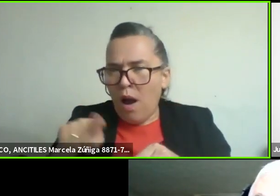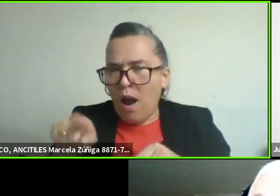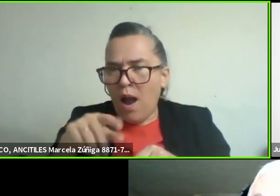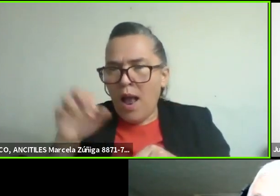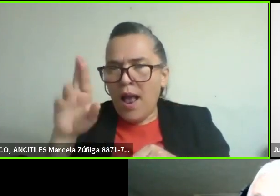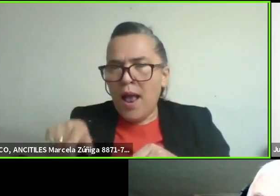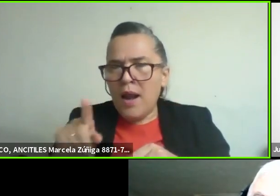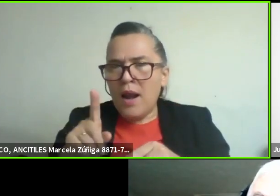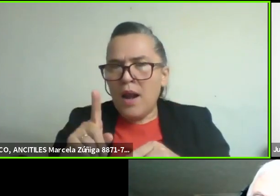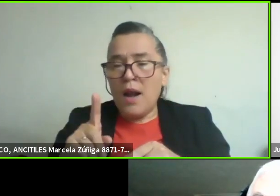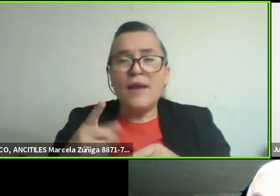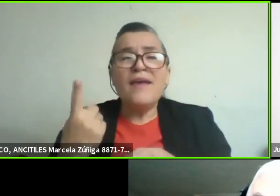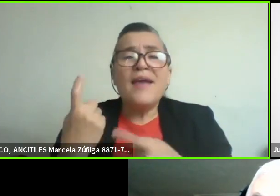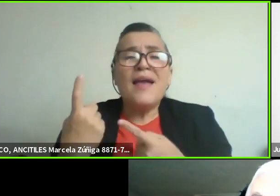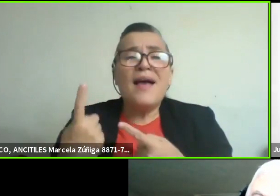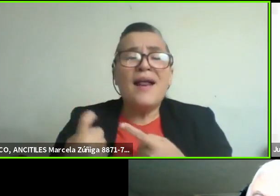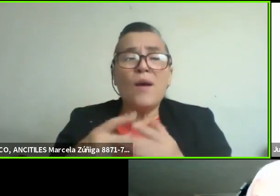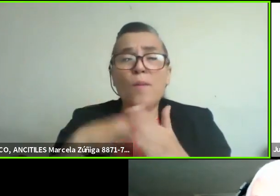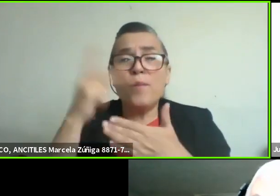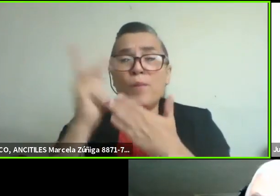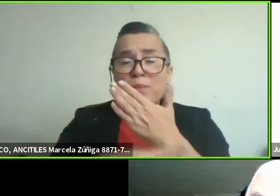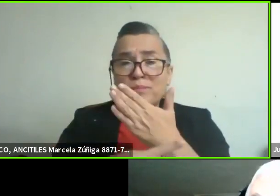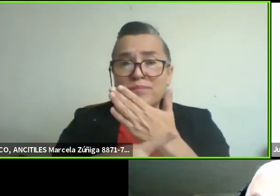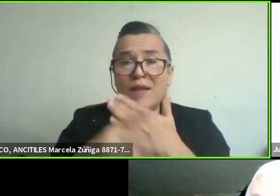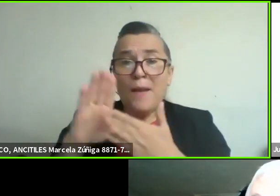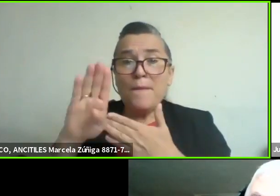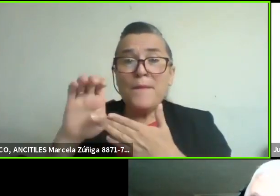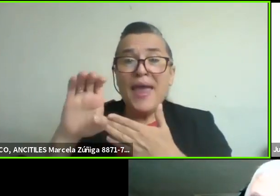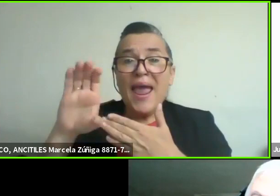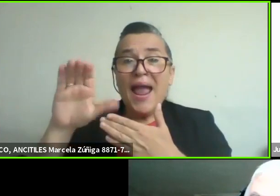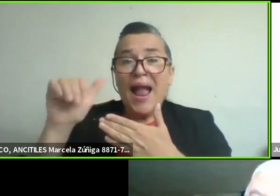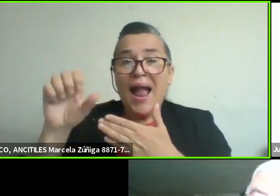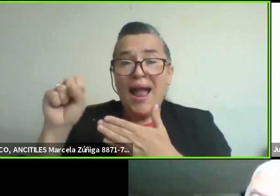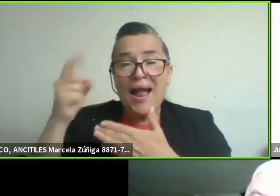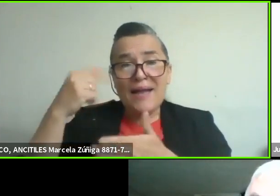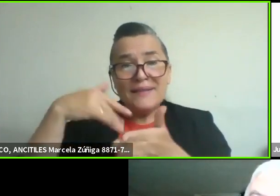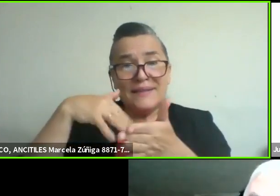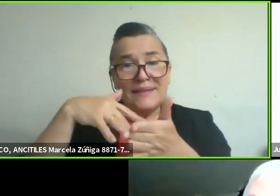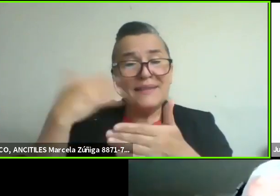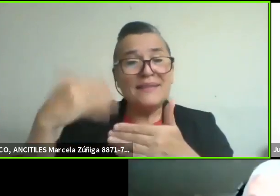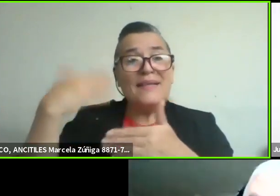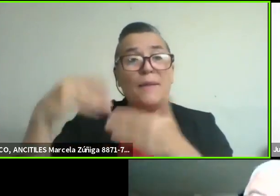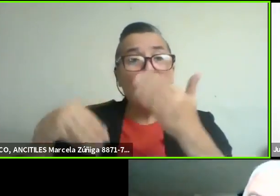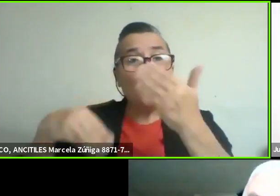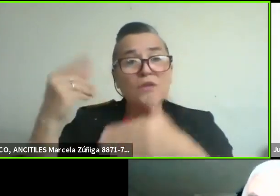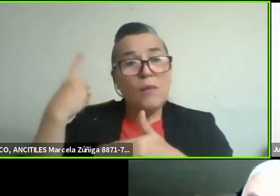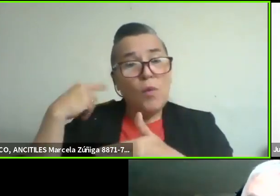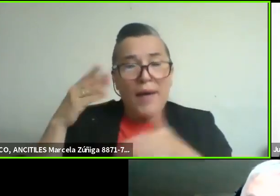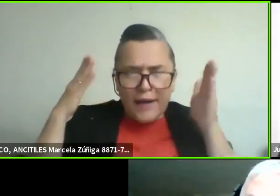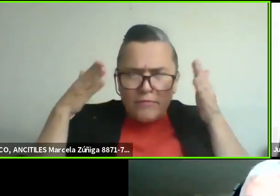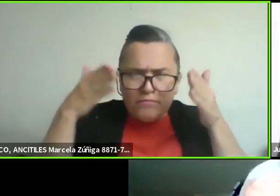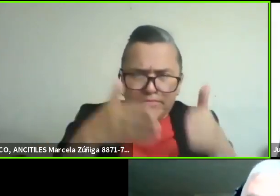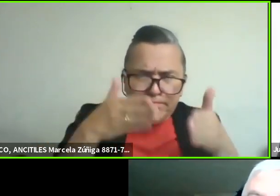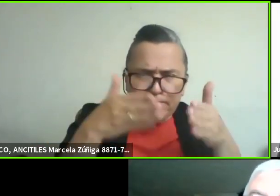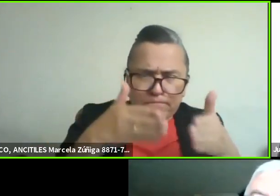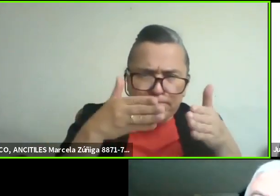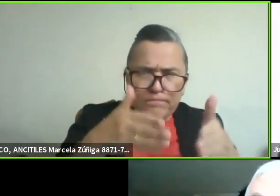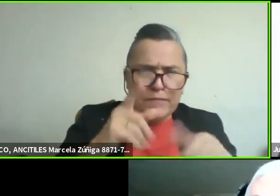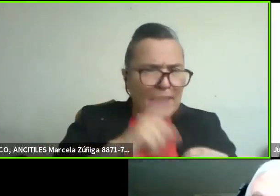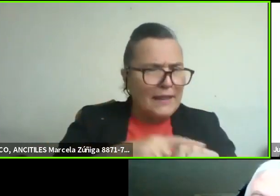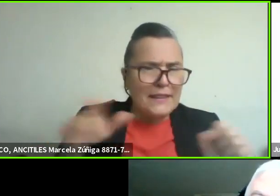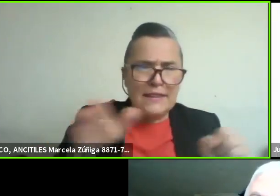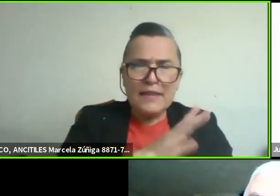es que carecemos de programas de casas para estudiantes de posgrado para que se dediquen a tiempo